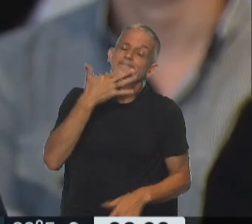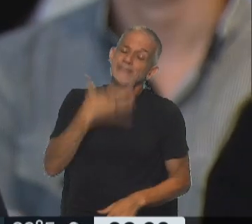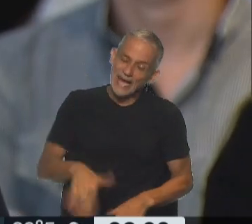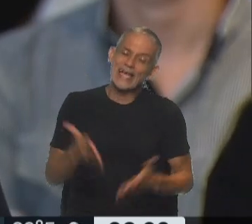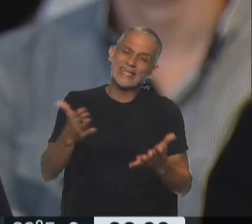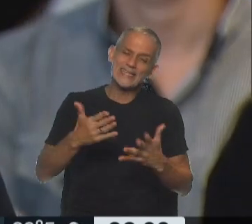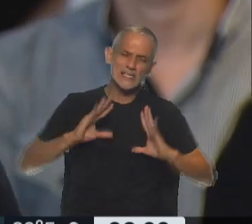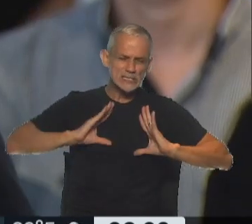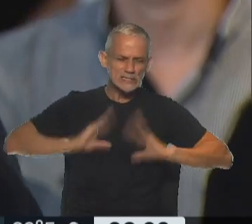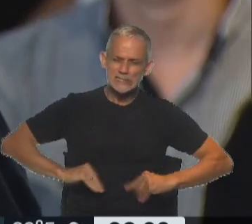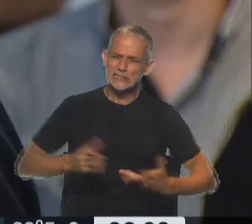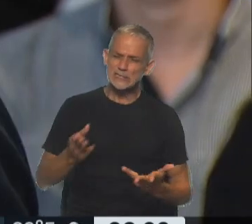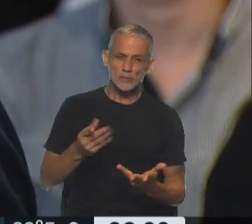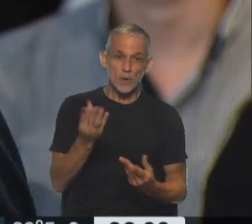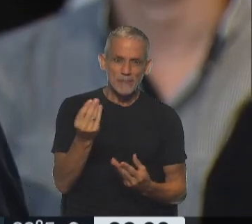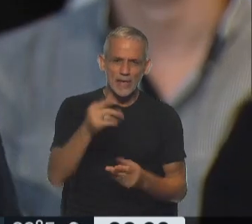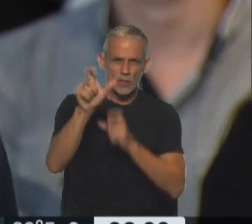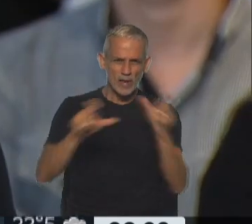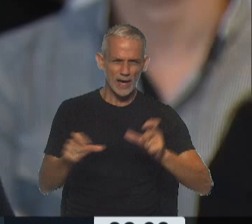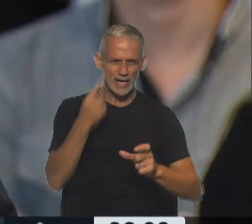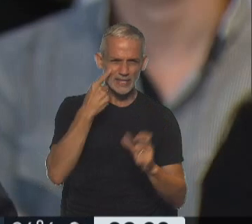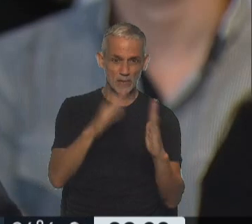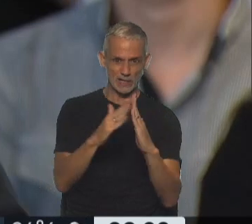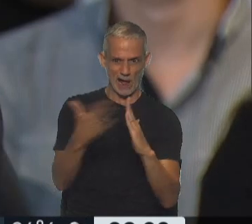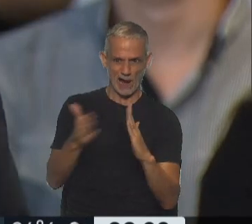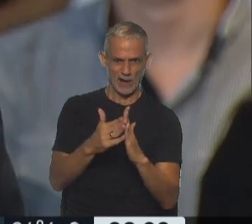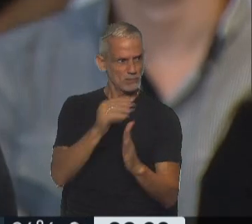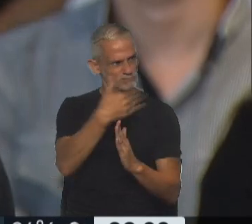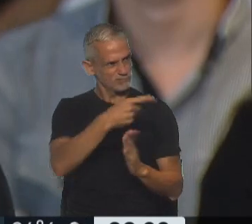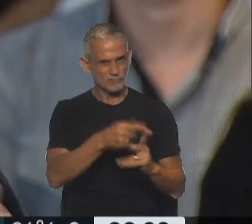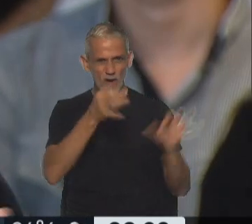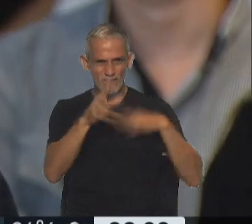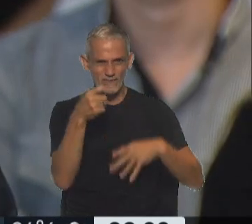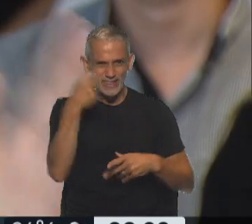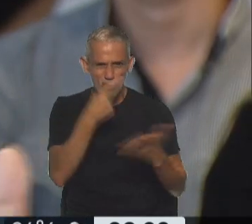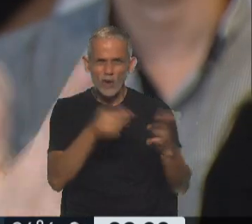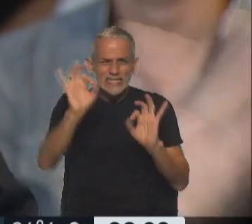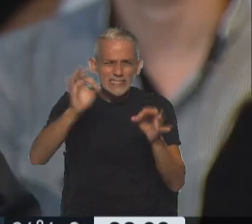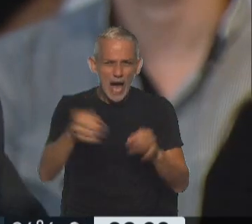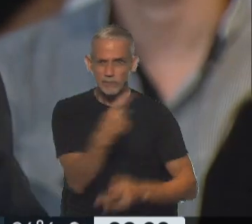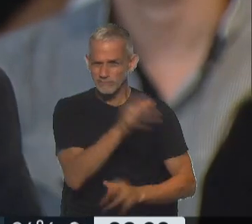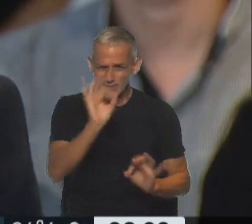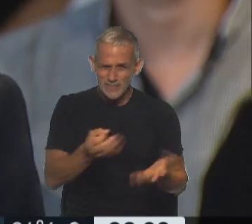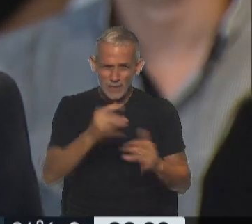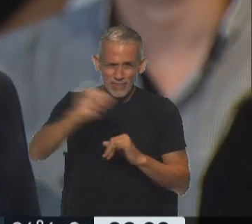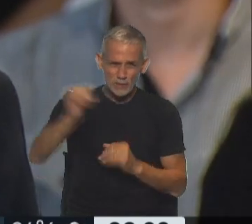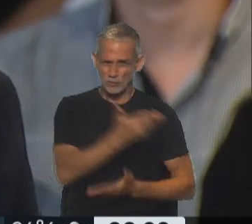la frustración, el miedo con lo que vive esa gente de tener un vecino que todo el mundo sabe que está señalado y denunciado como un narco.